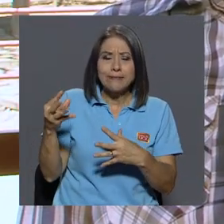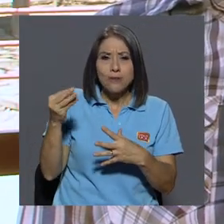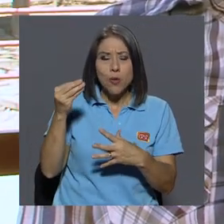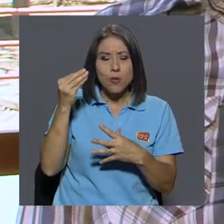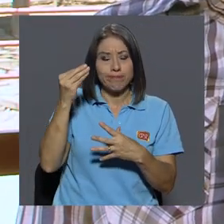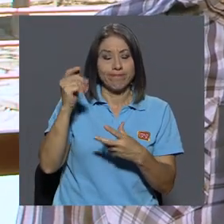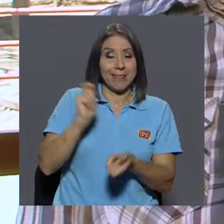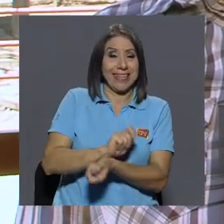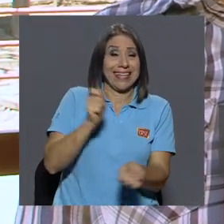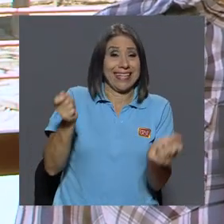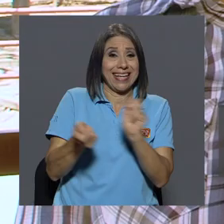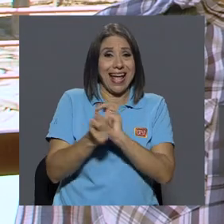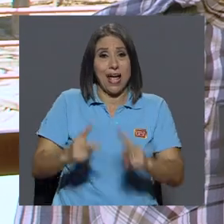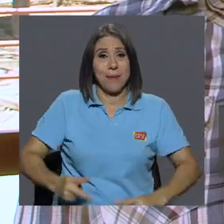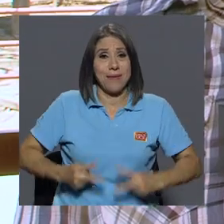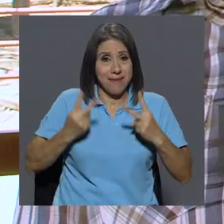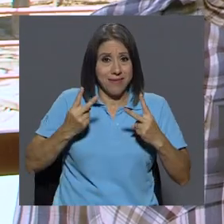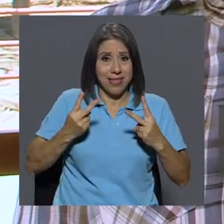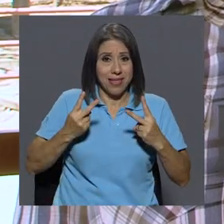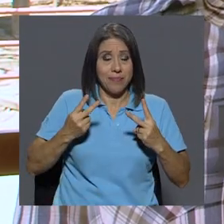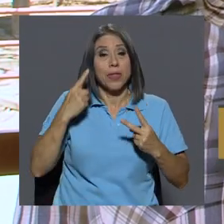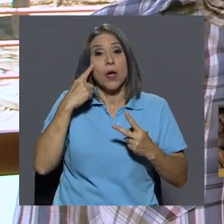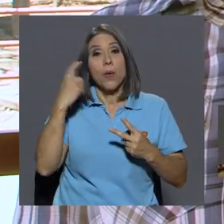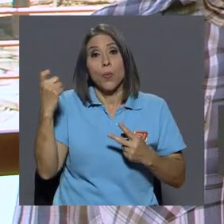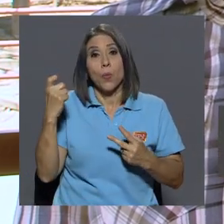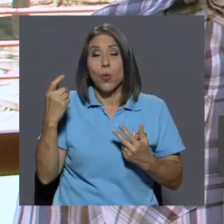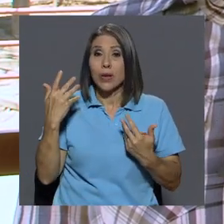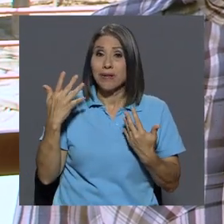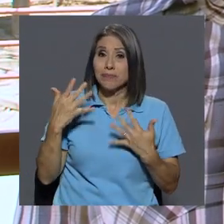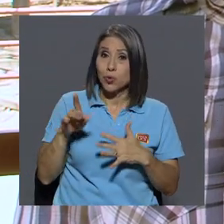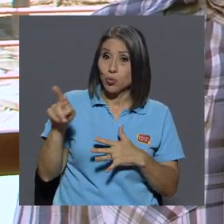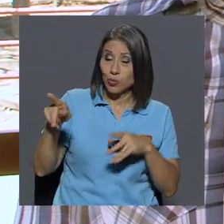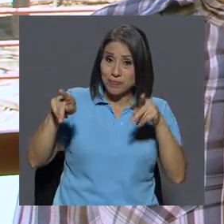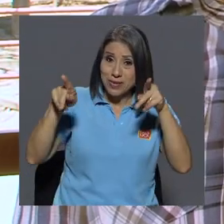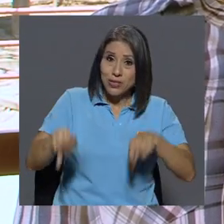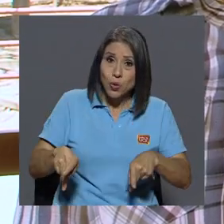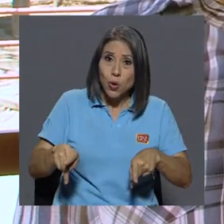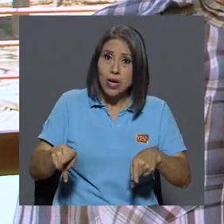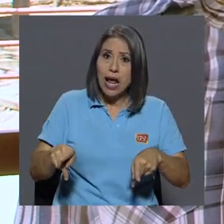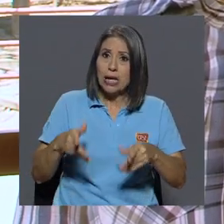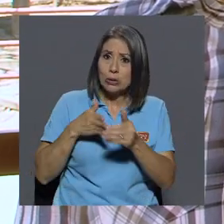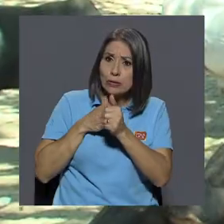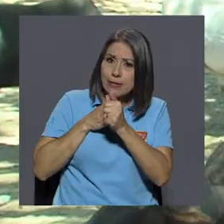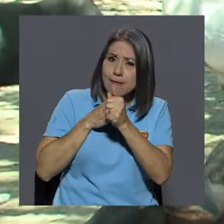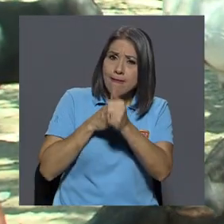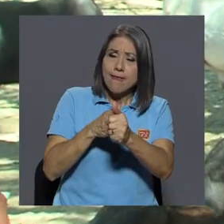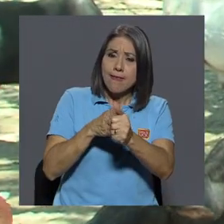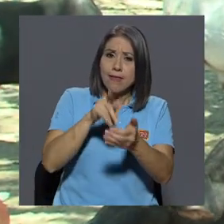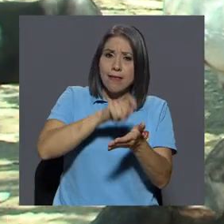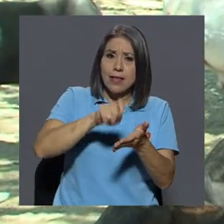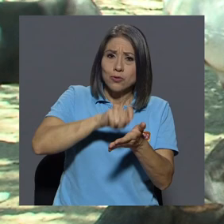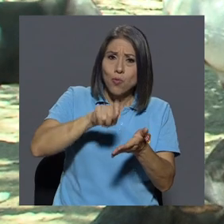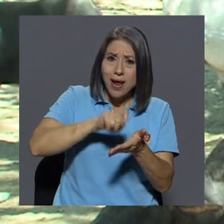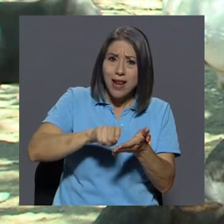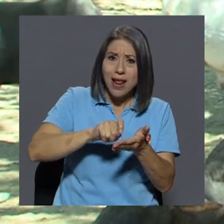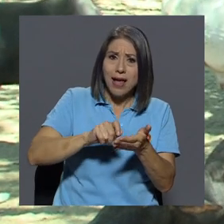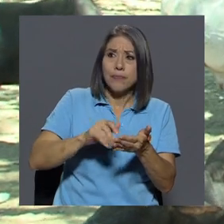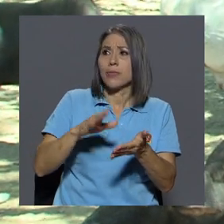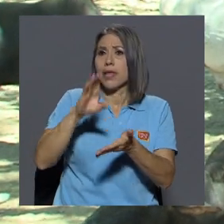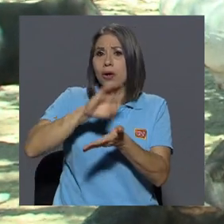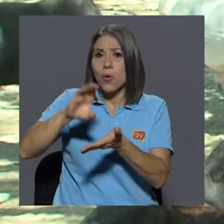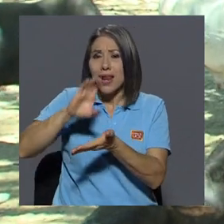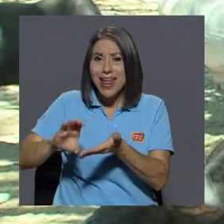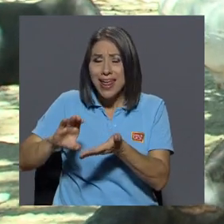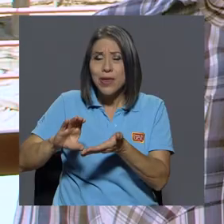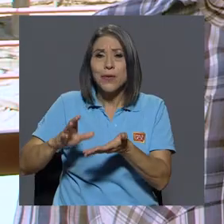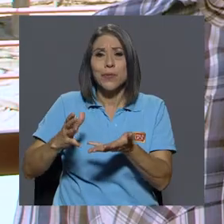su vida de un momento a otro, porque después de ser una persona que tenía un liderazgo en la escuela, en el colegio,